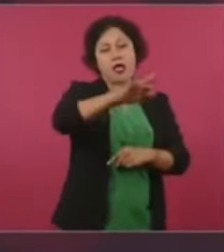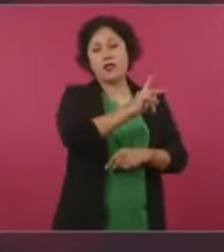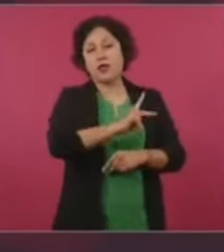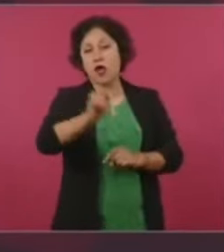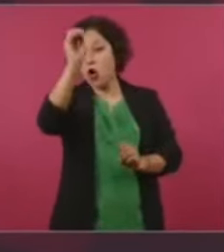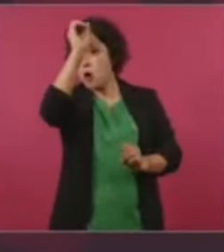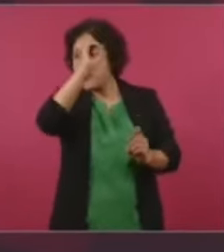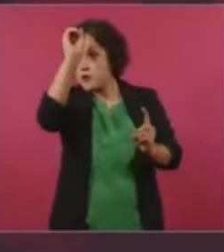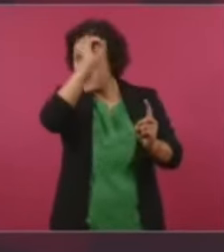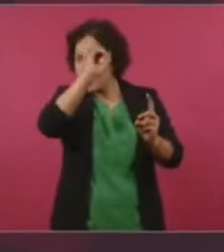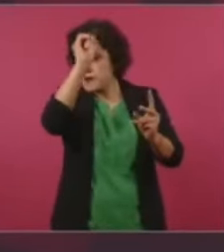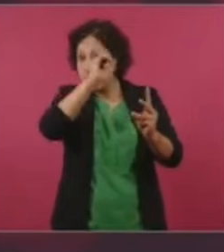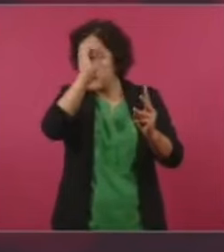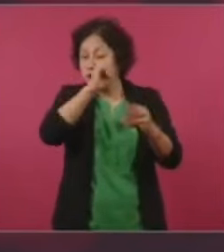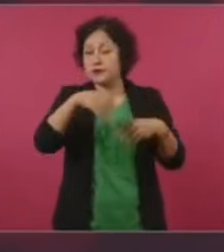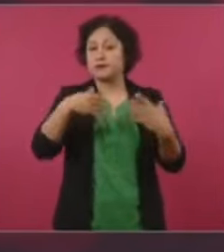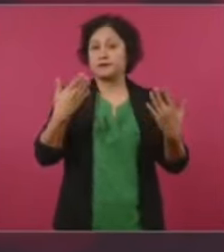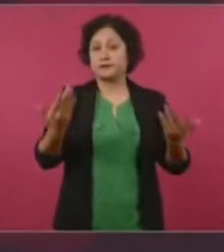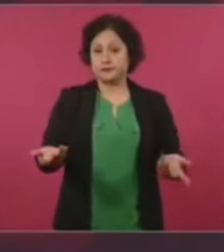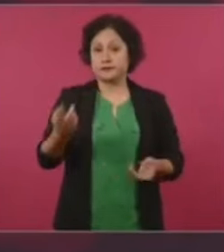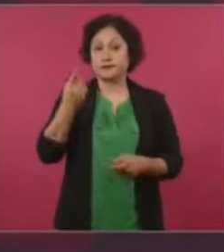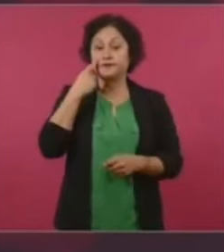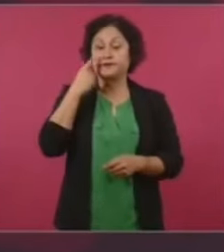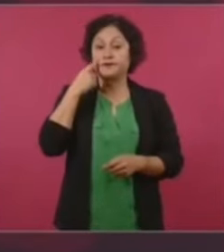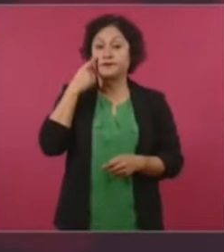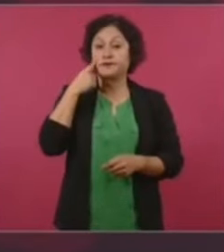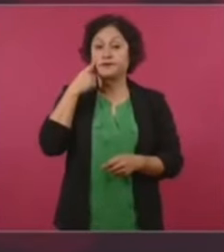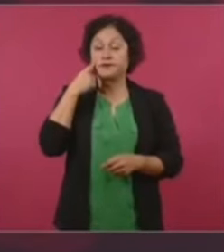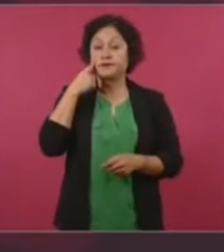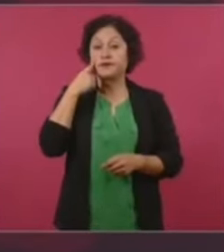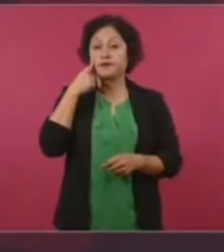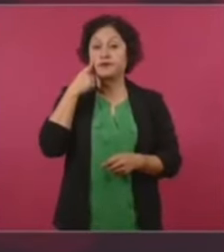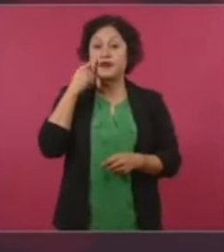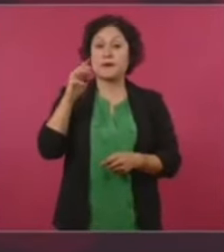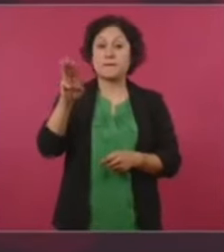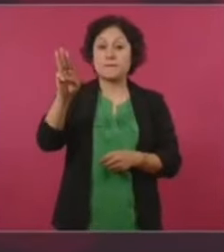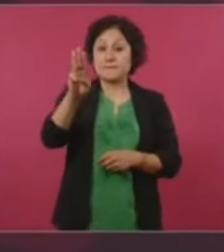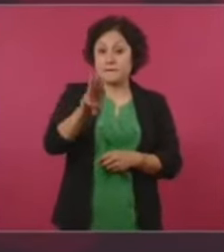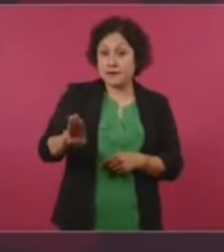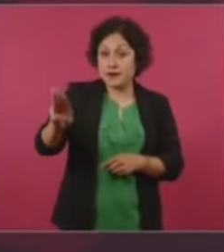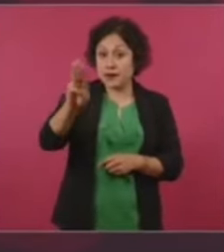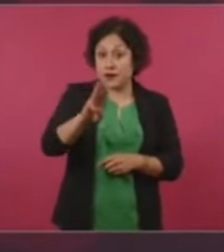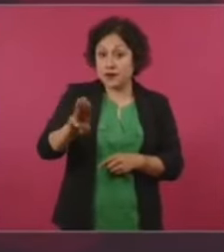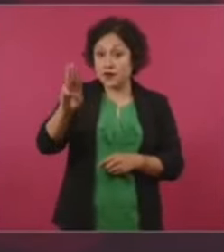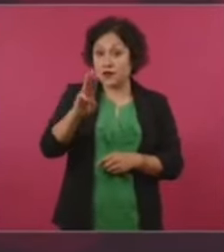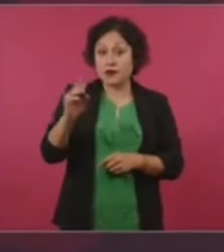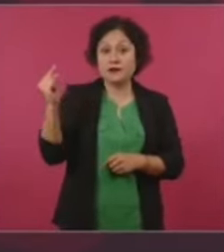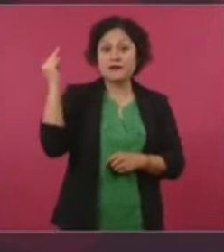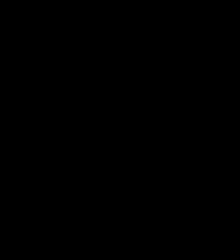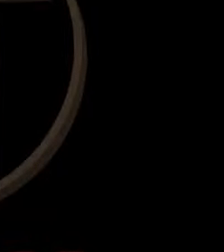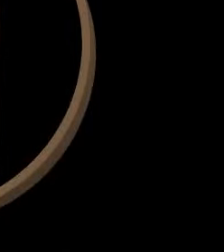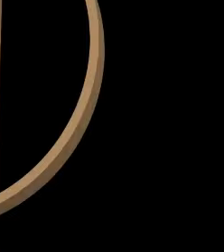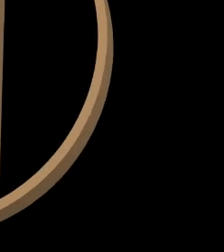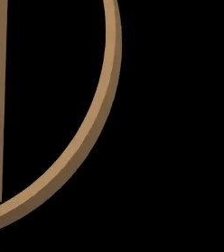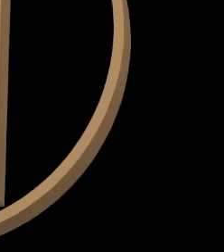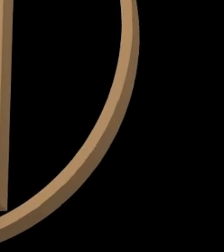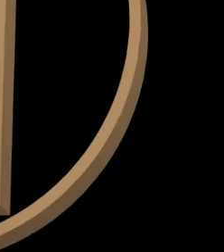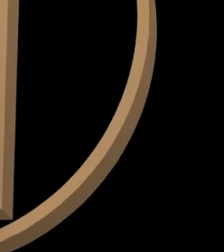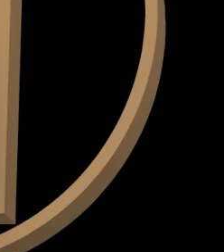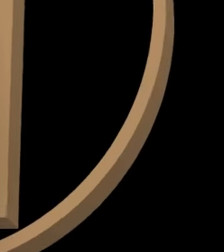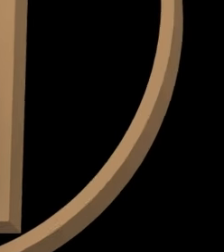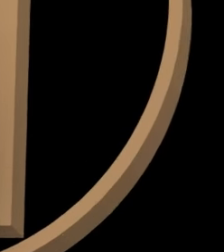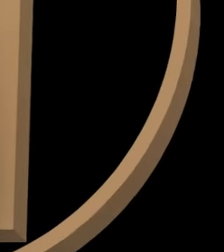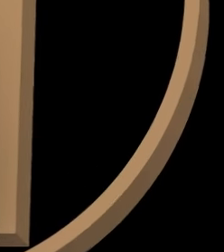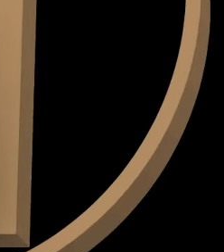informada y participativa. Hasta la próxima, amigas y amigos de la 4T, México.